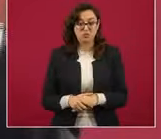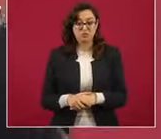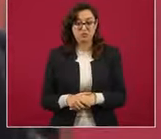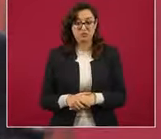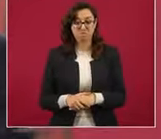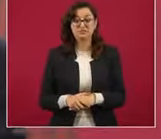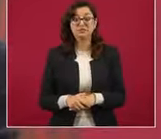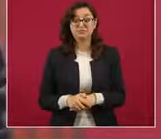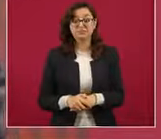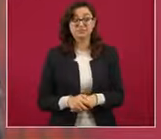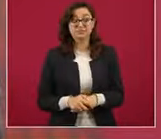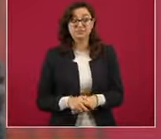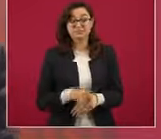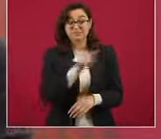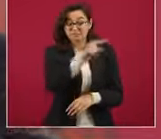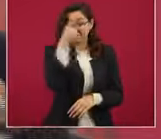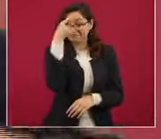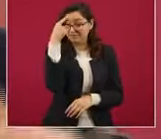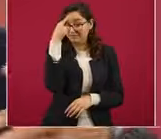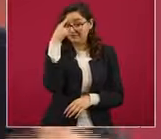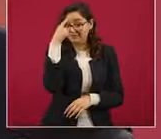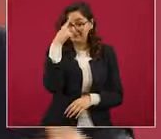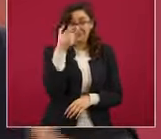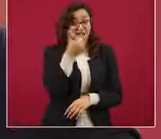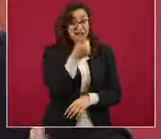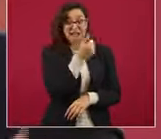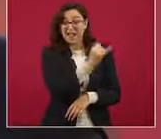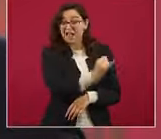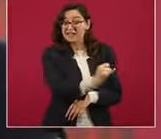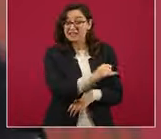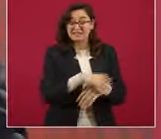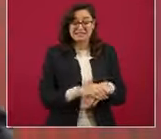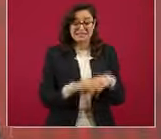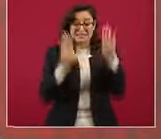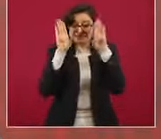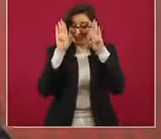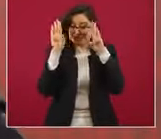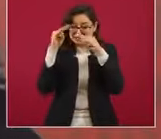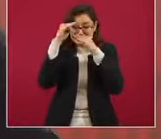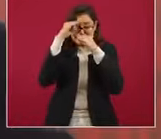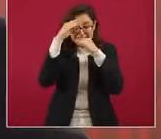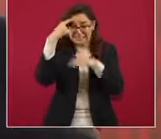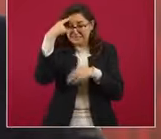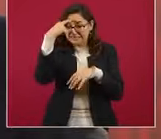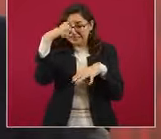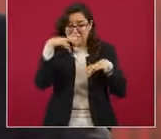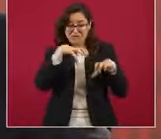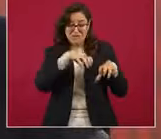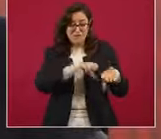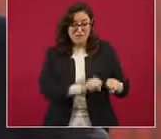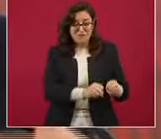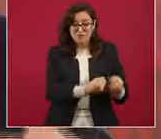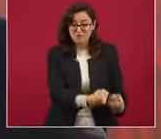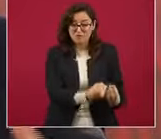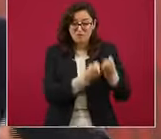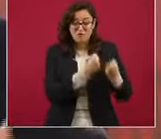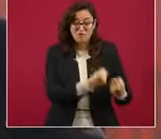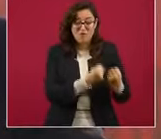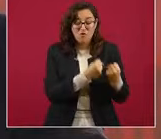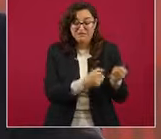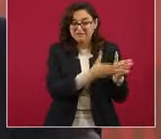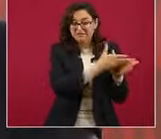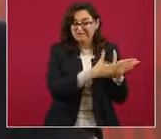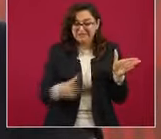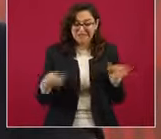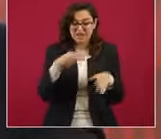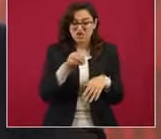porque eso estaba ahí y eso se arraigó con el